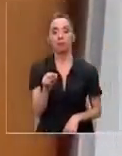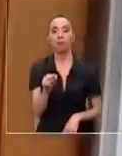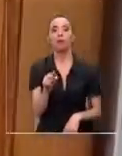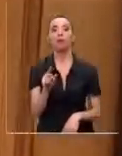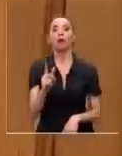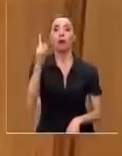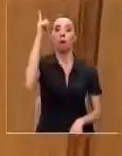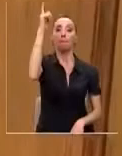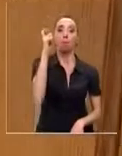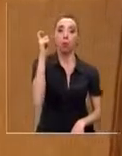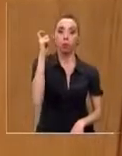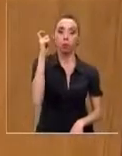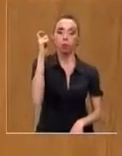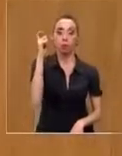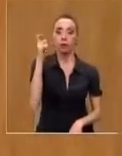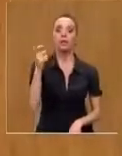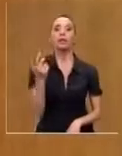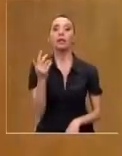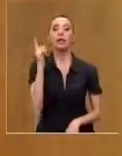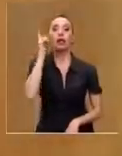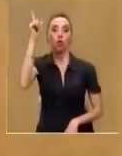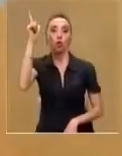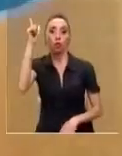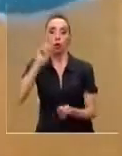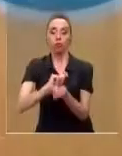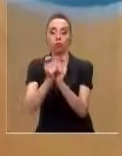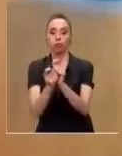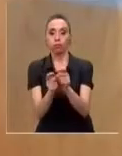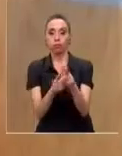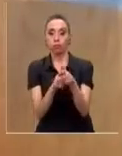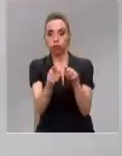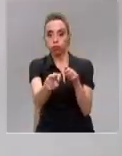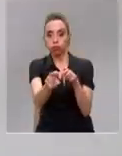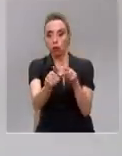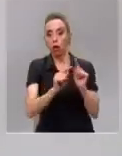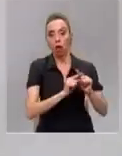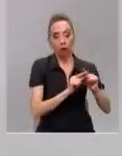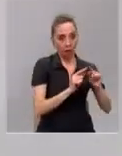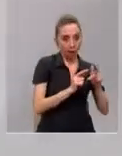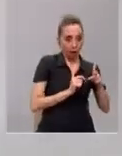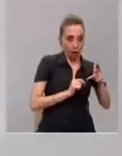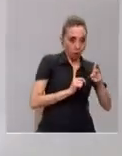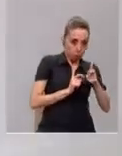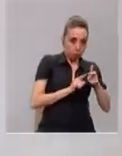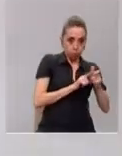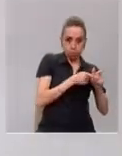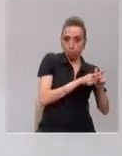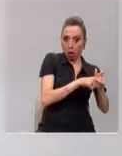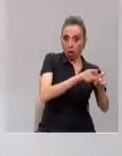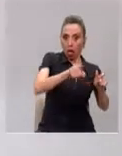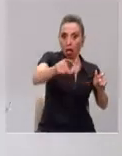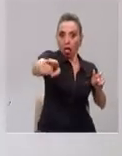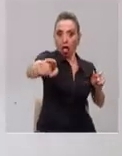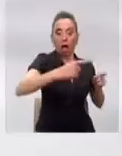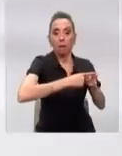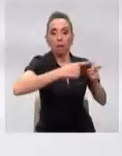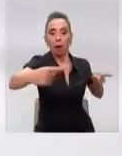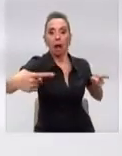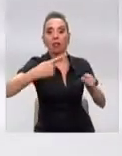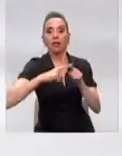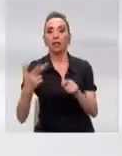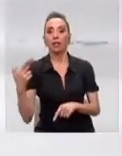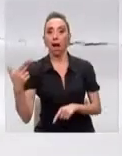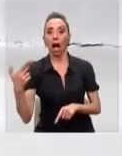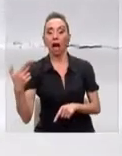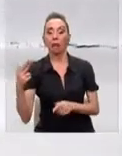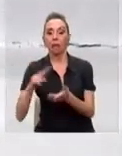disparos al aire percutados desde armas a fogueo adaptadas pueden alcanzar trayectorias muy diferentes a las de un arma real. No vamos a